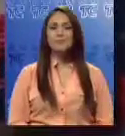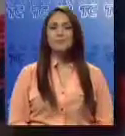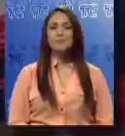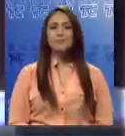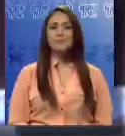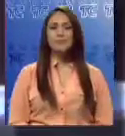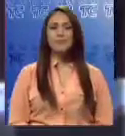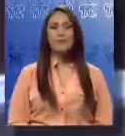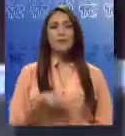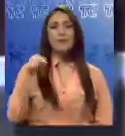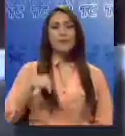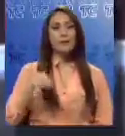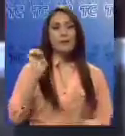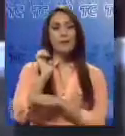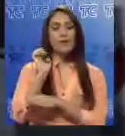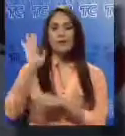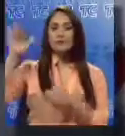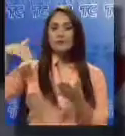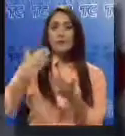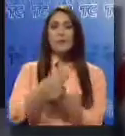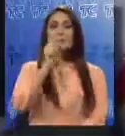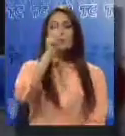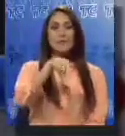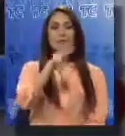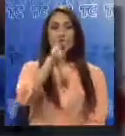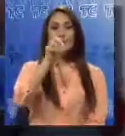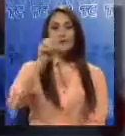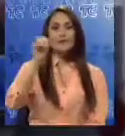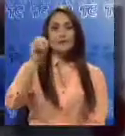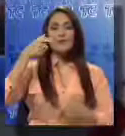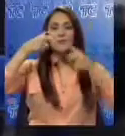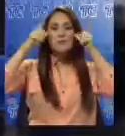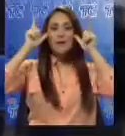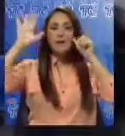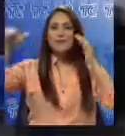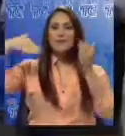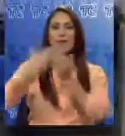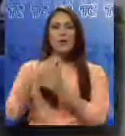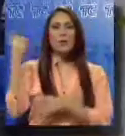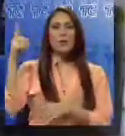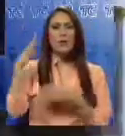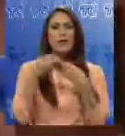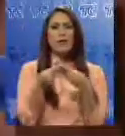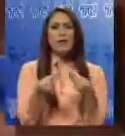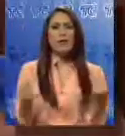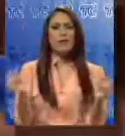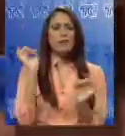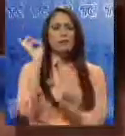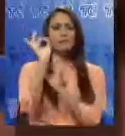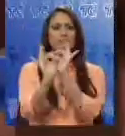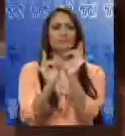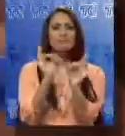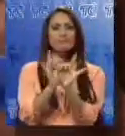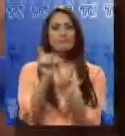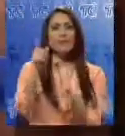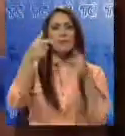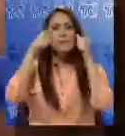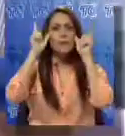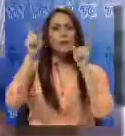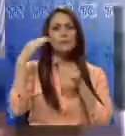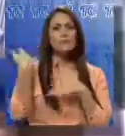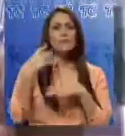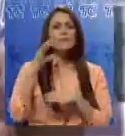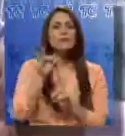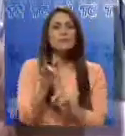llegó al Ecuador los primeros 1.200 ganados vivos de alta genética, de raza Brangus y Brafor. Estos animales